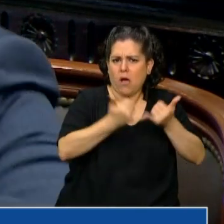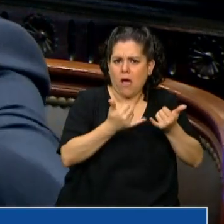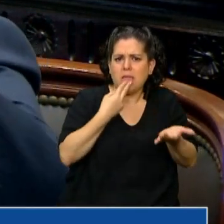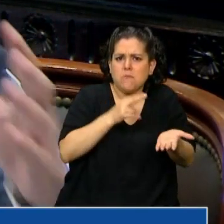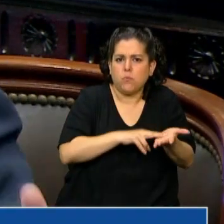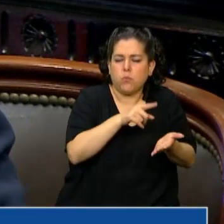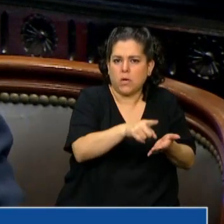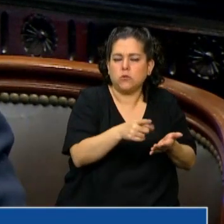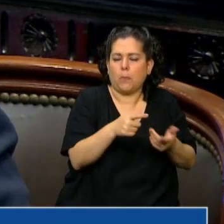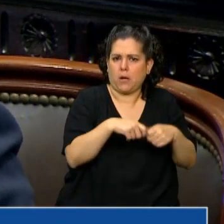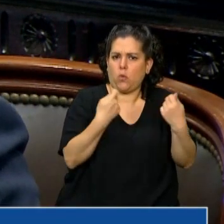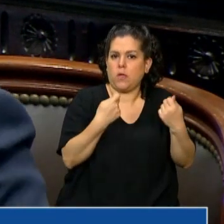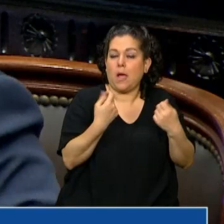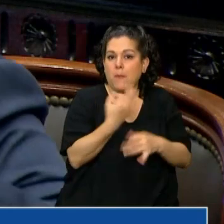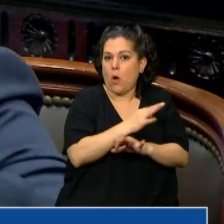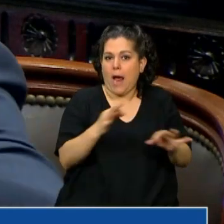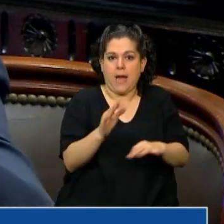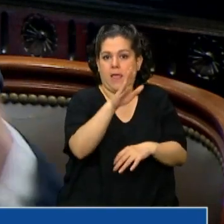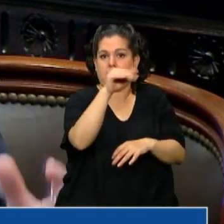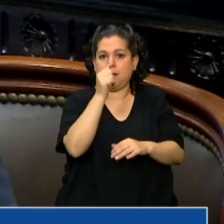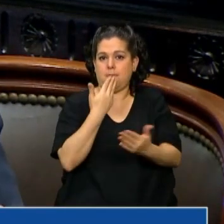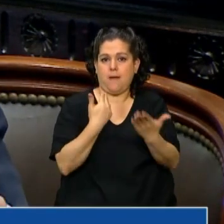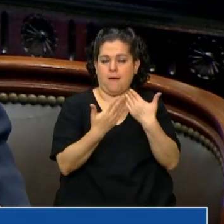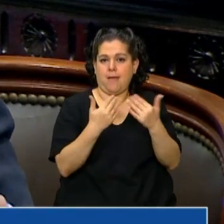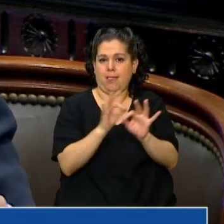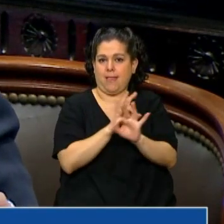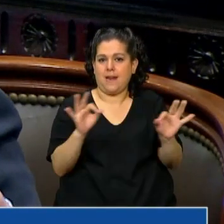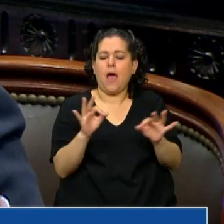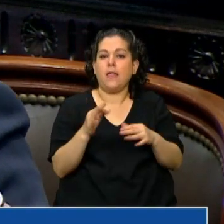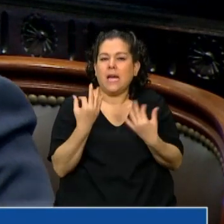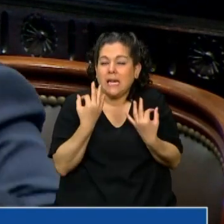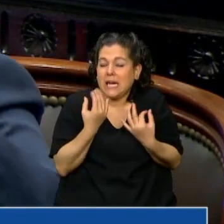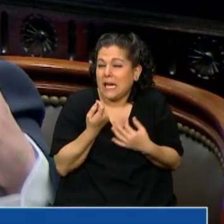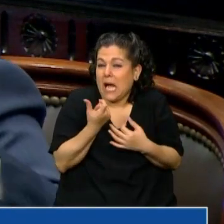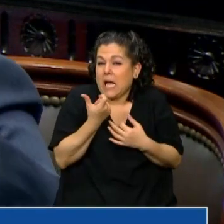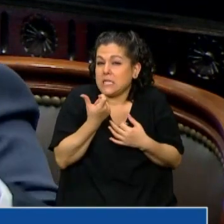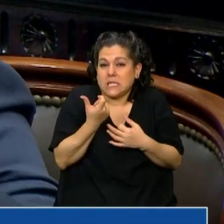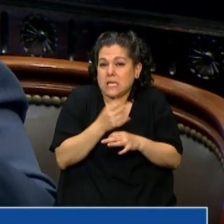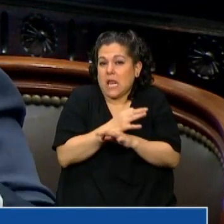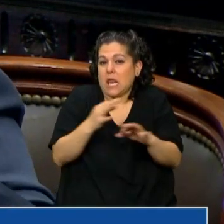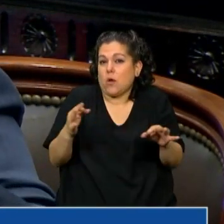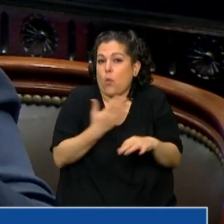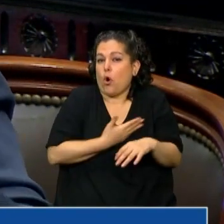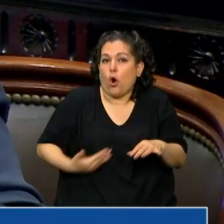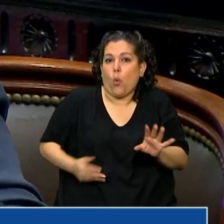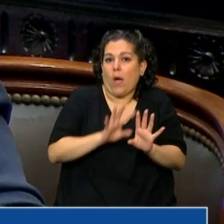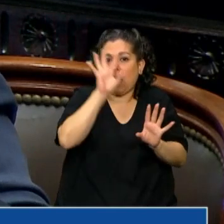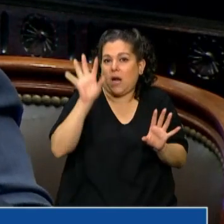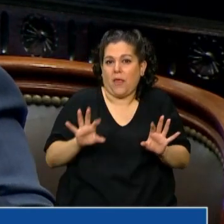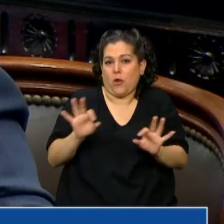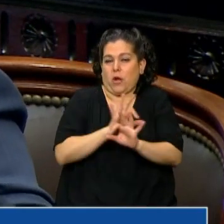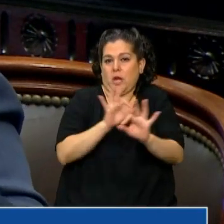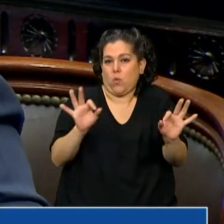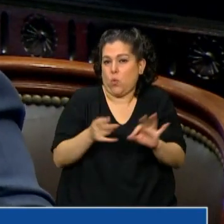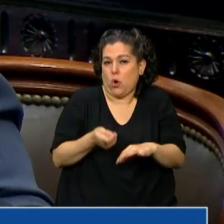a nadie se lo ha convocado. De hecho, casi pasó desapercibido en la comisión este tema y ningún gobernador ni gobernador